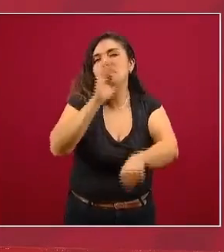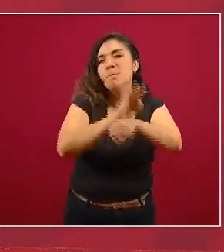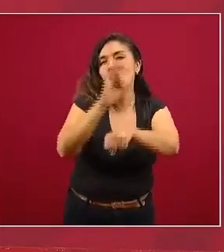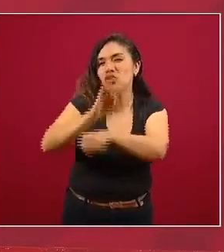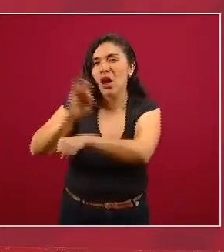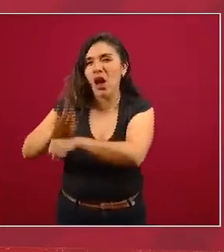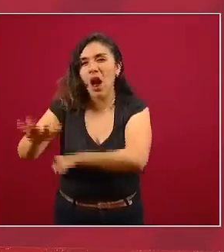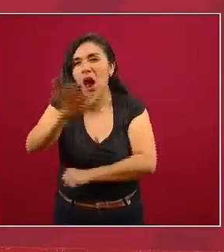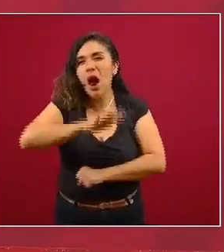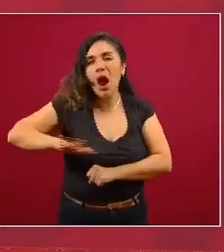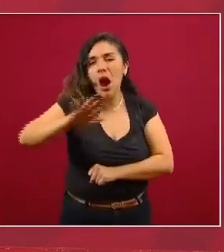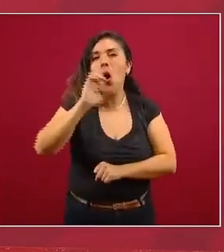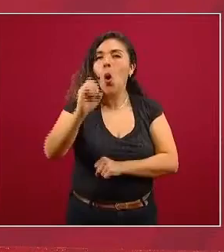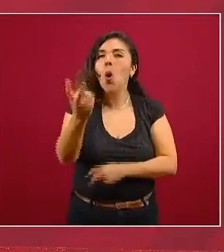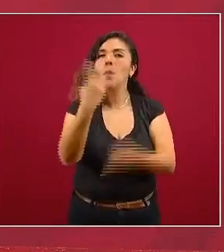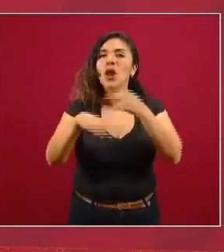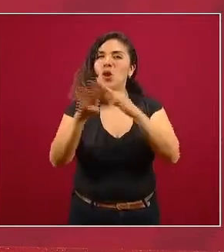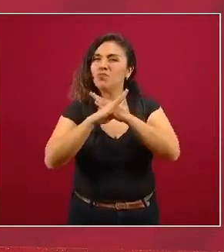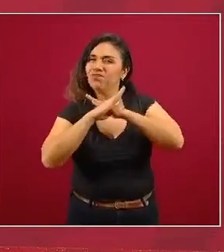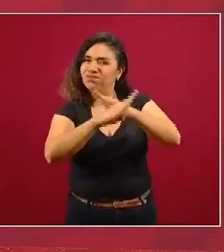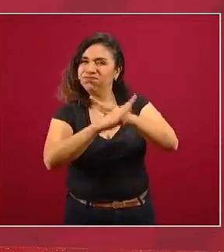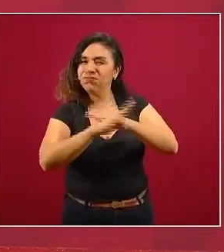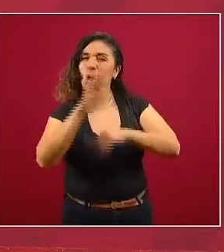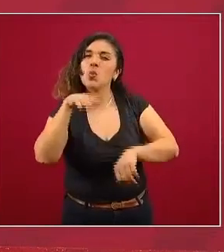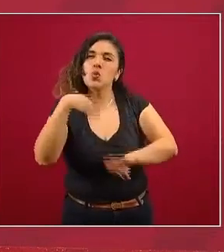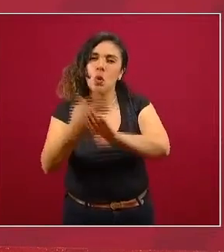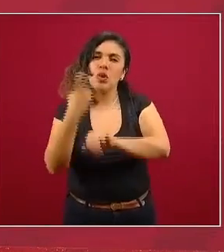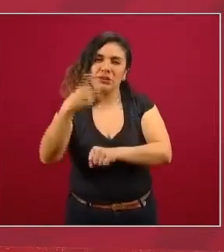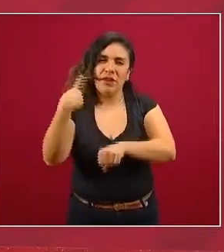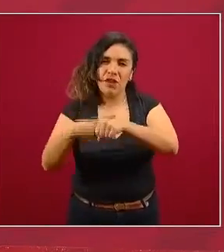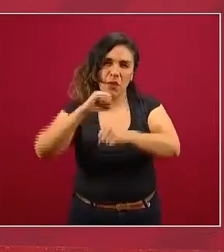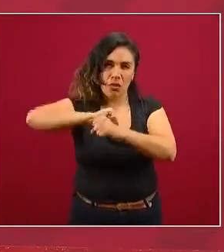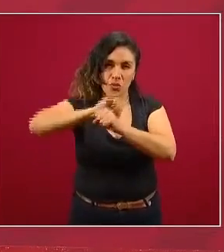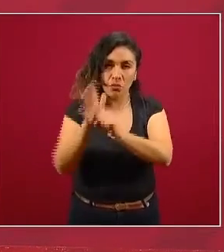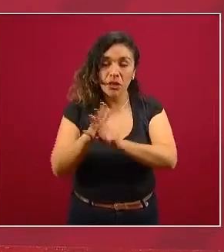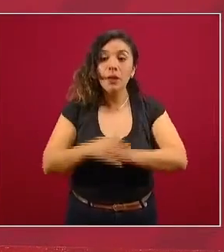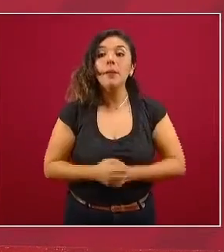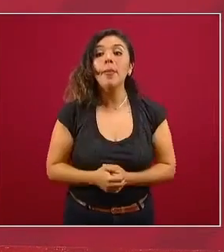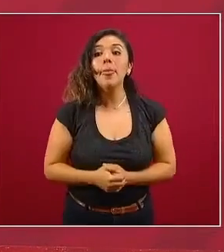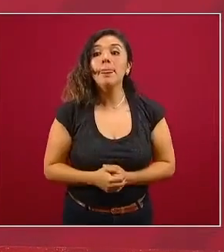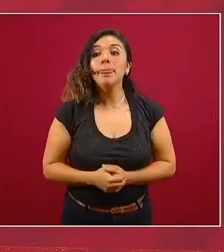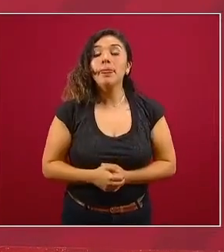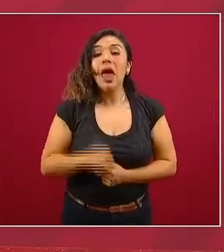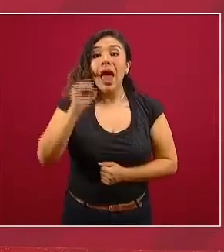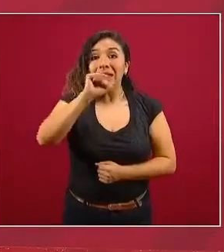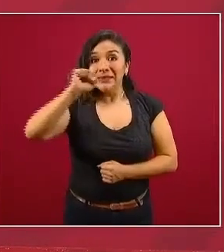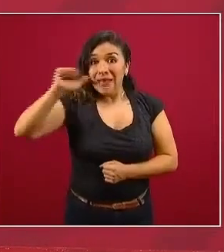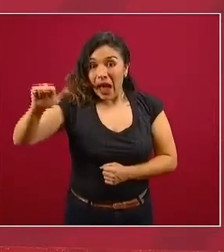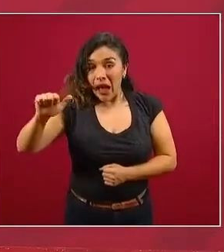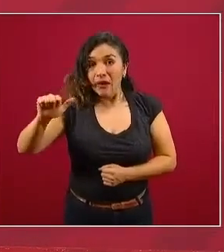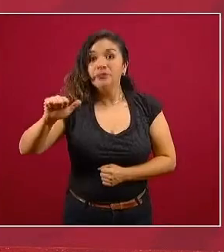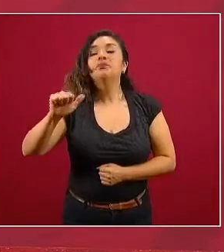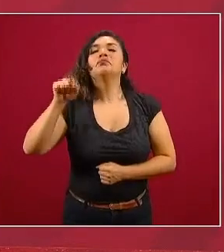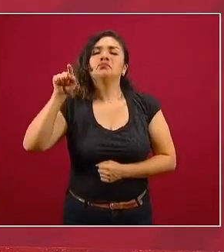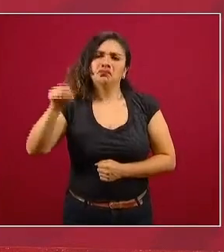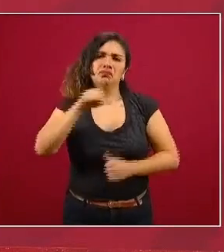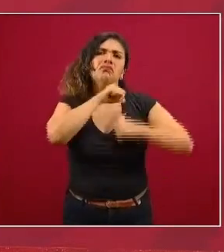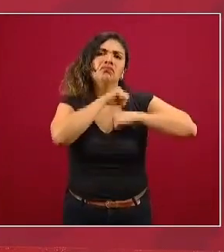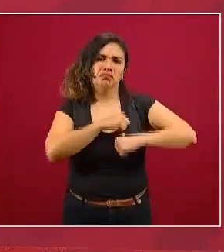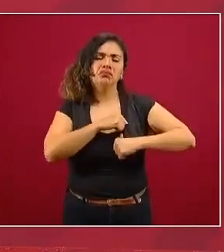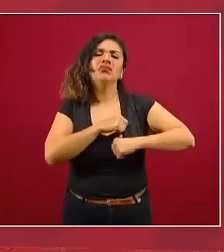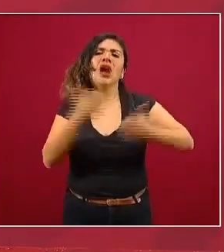proteger o generar inmunidad contra el COVID. La Secretaría de Salud, por su